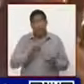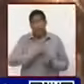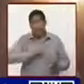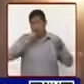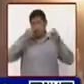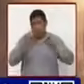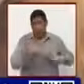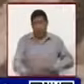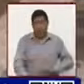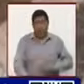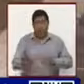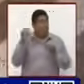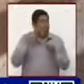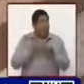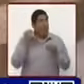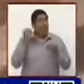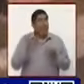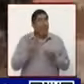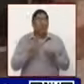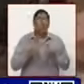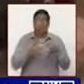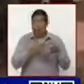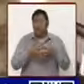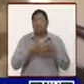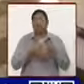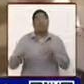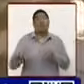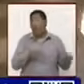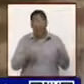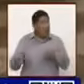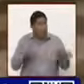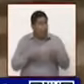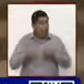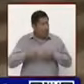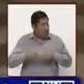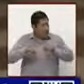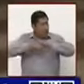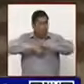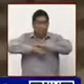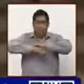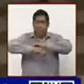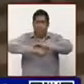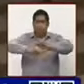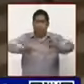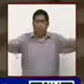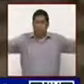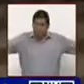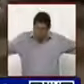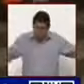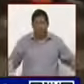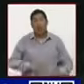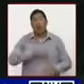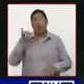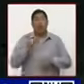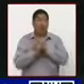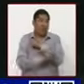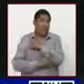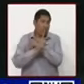ha convertido en una de las más populares en Estados Unidos y se sigue extendiendo a otros